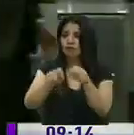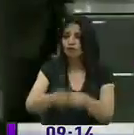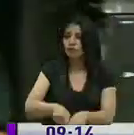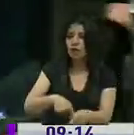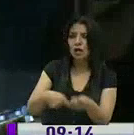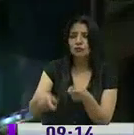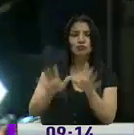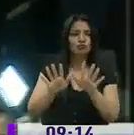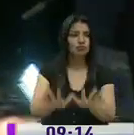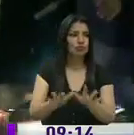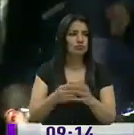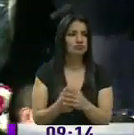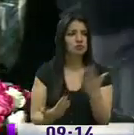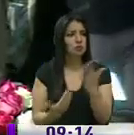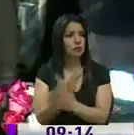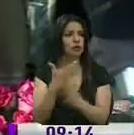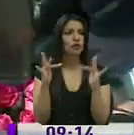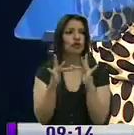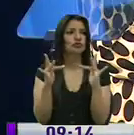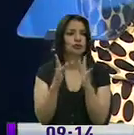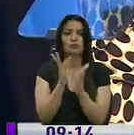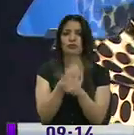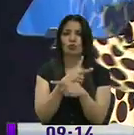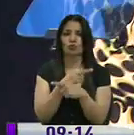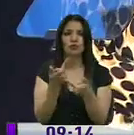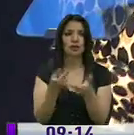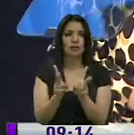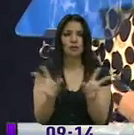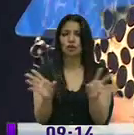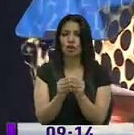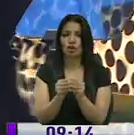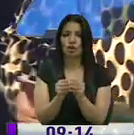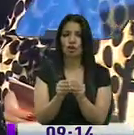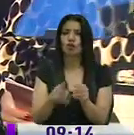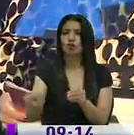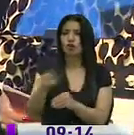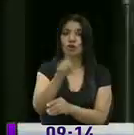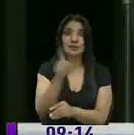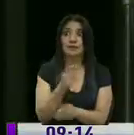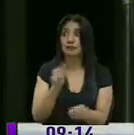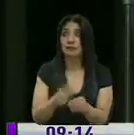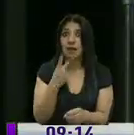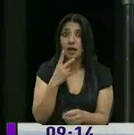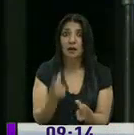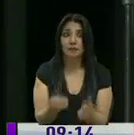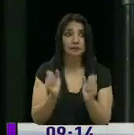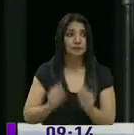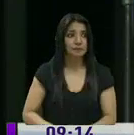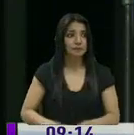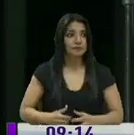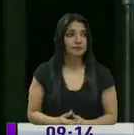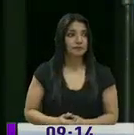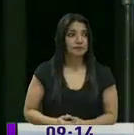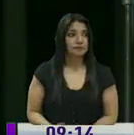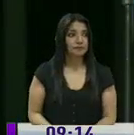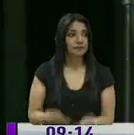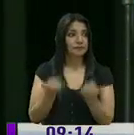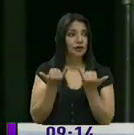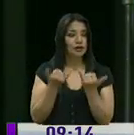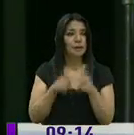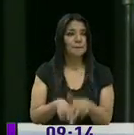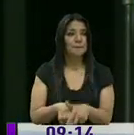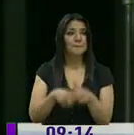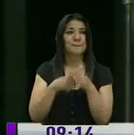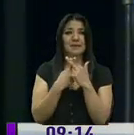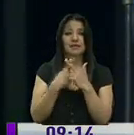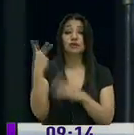desarrollar nuevos contactos y productos y completar las vacantes de último minuto que hoy sea el comienzo de dos días